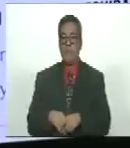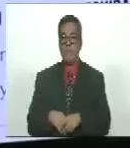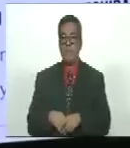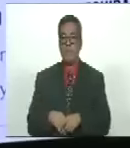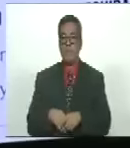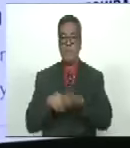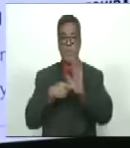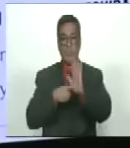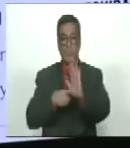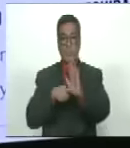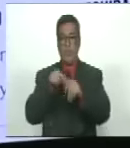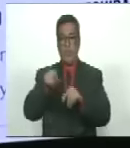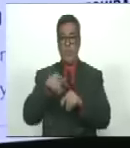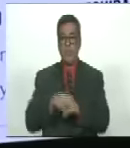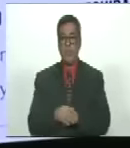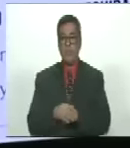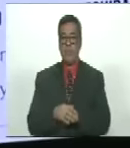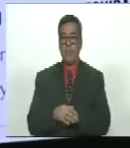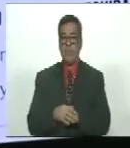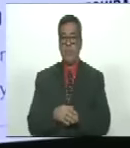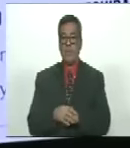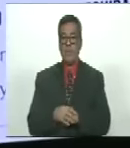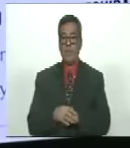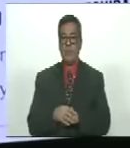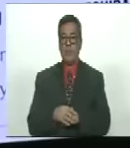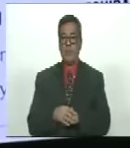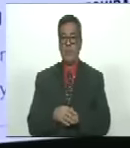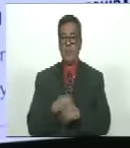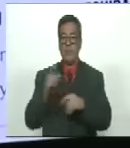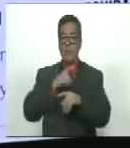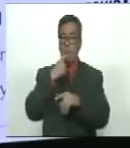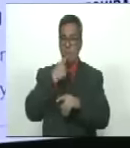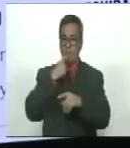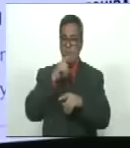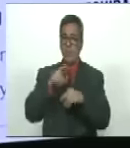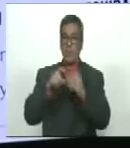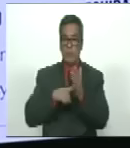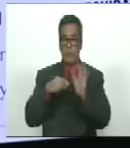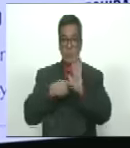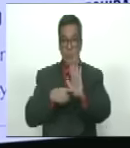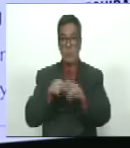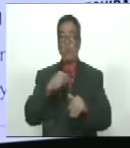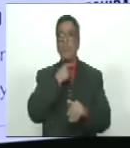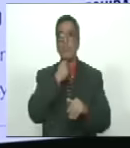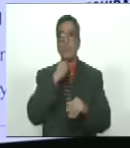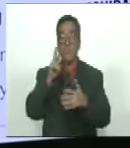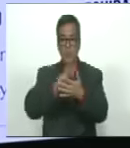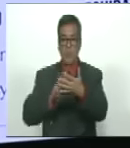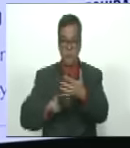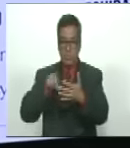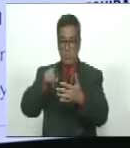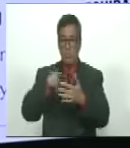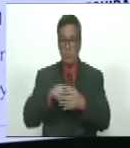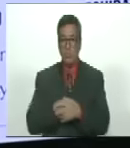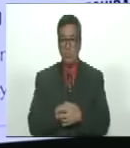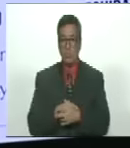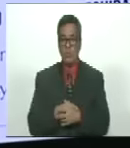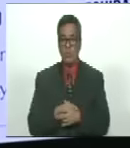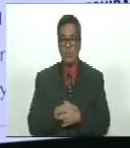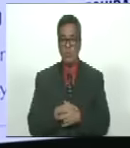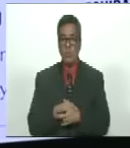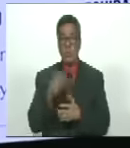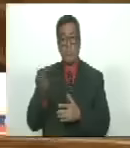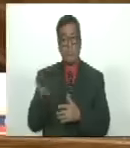En la presentación no está completo, pero aquí me gustaría leerlo.